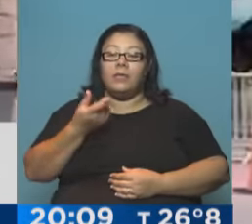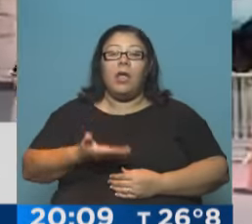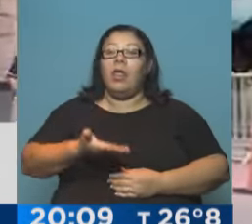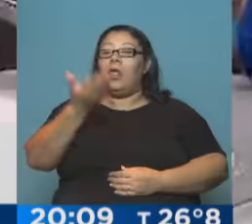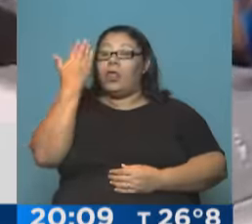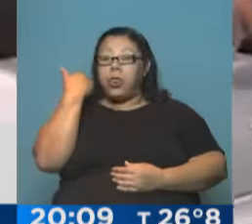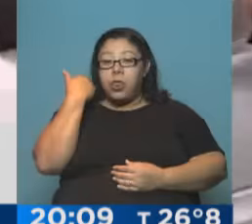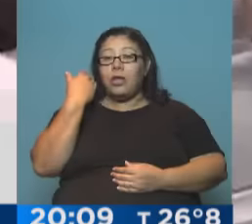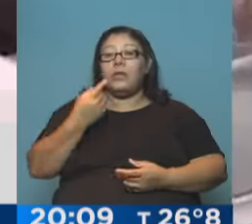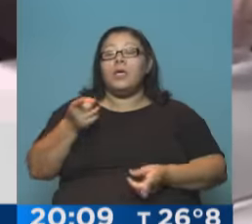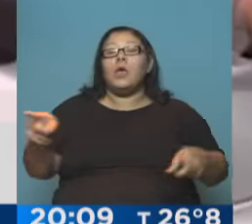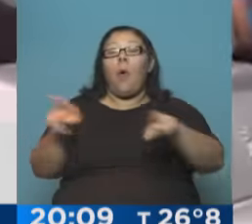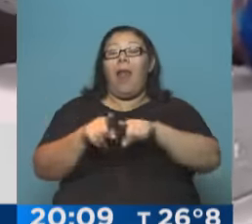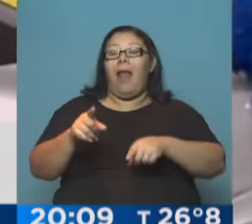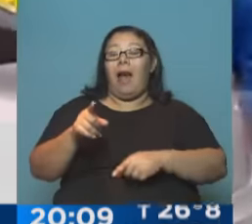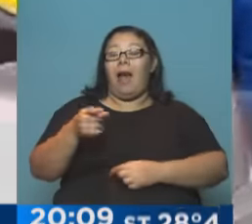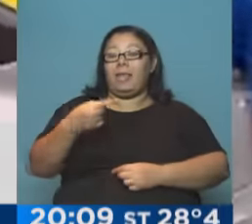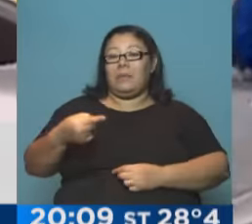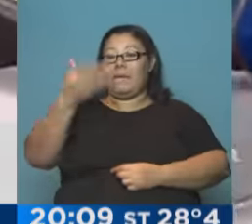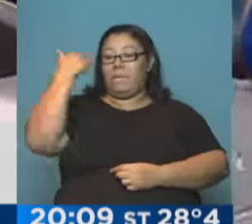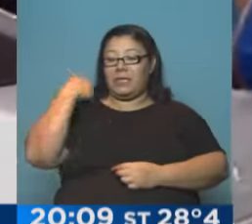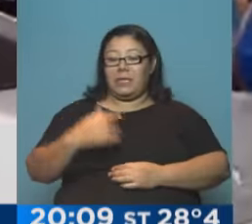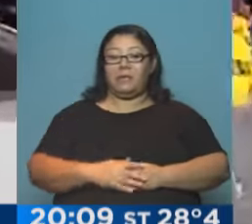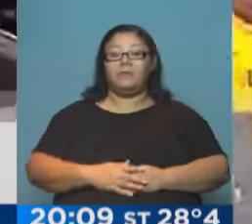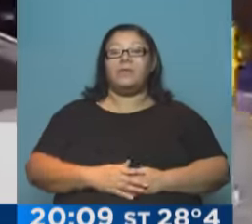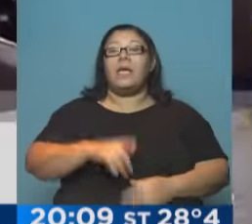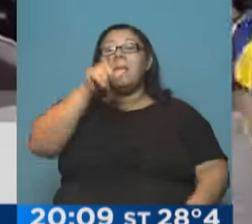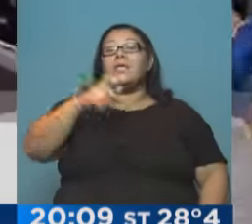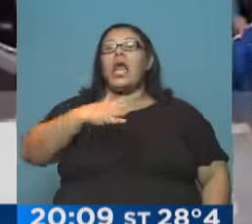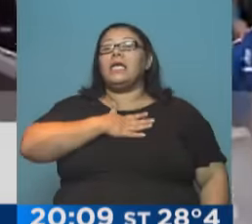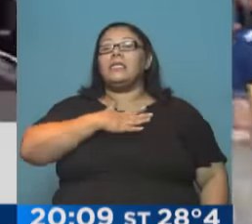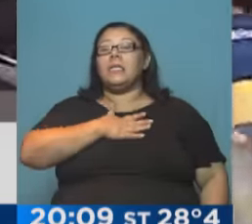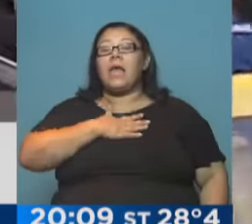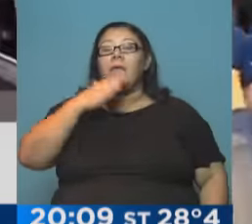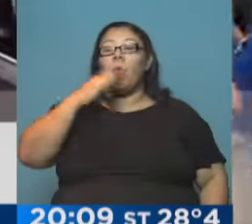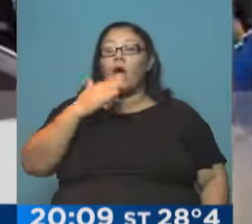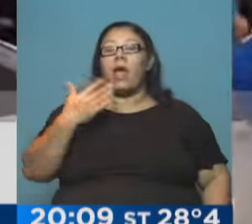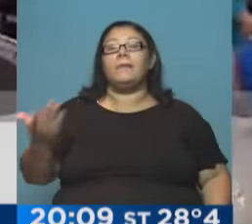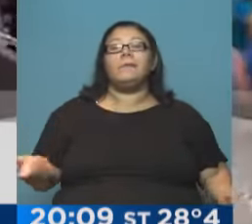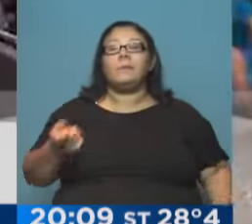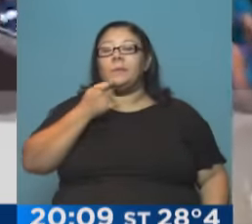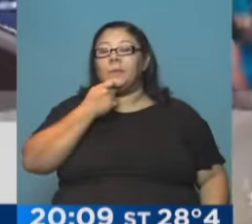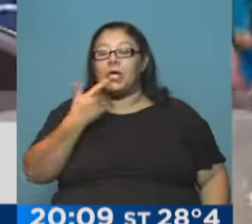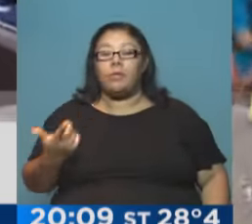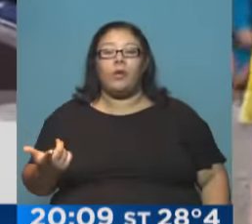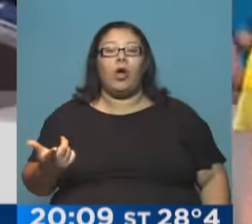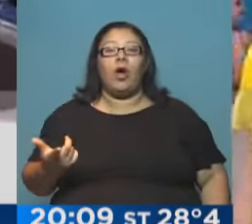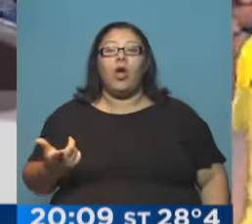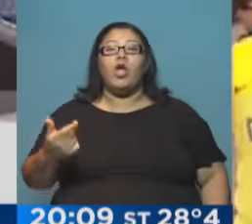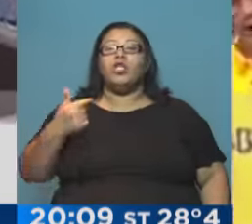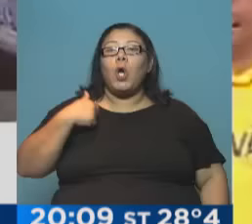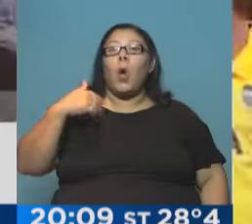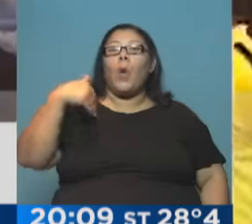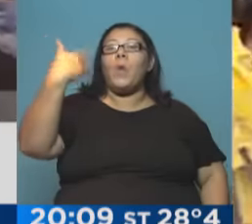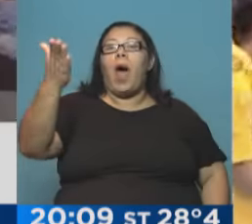pasado. Un hincha de Boca no se hace de grande, es decir, voy a ser de gran hincha de Boca, se nace hincha de Boca, de